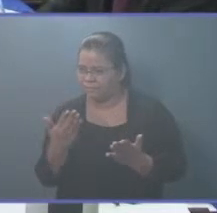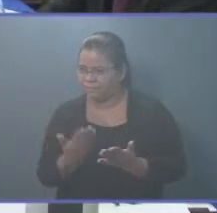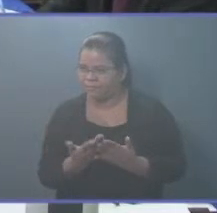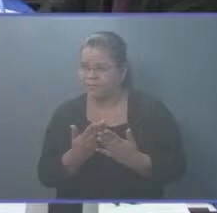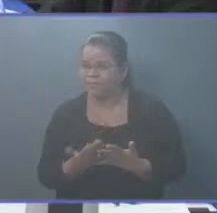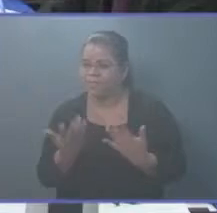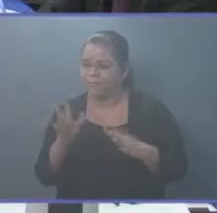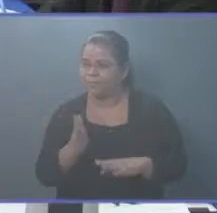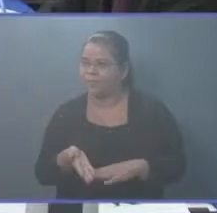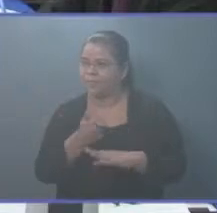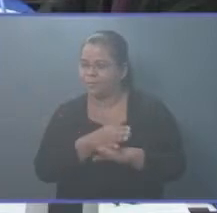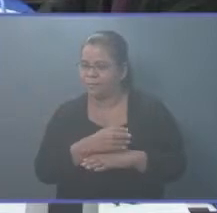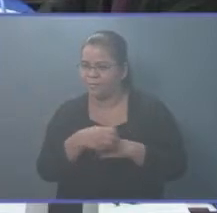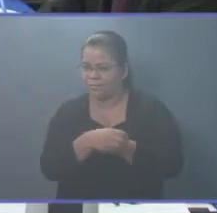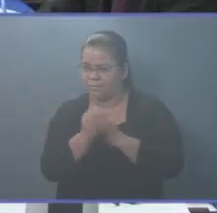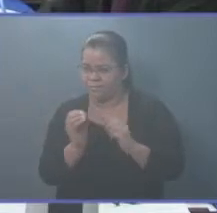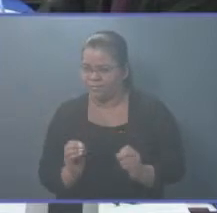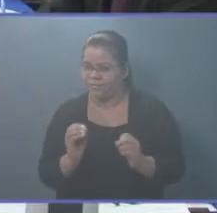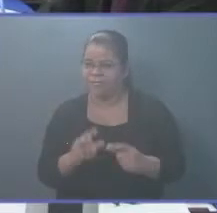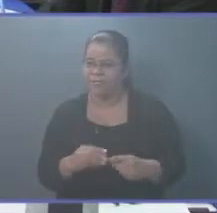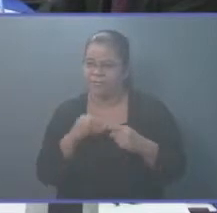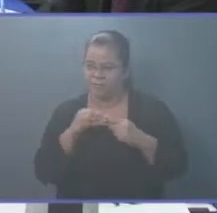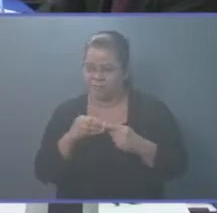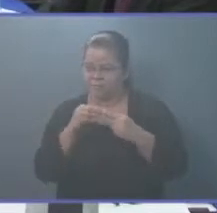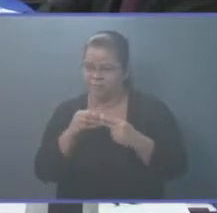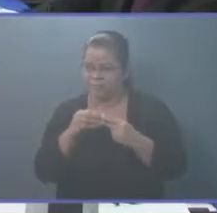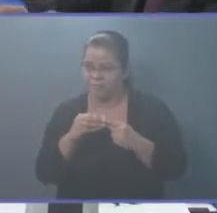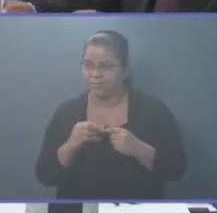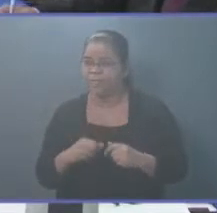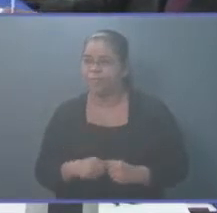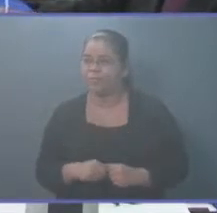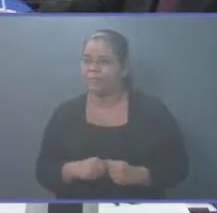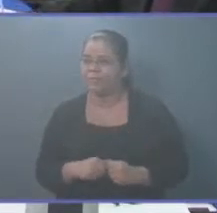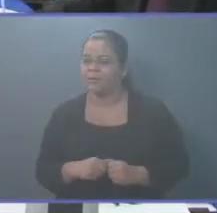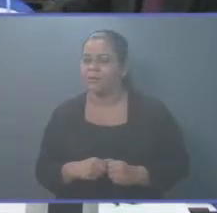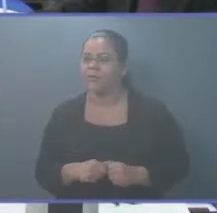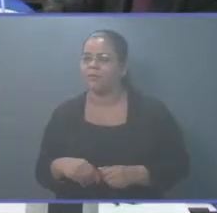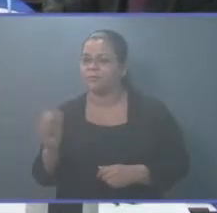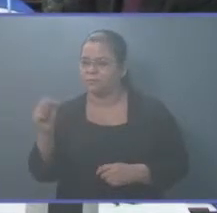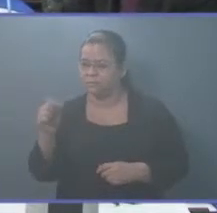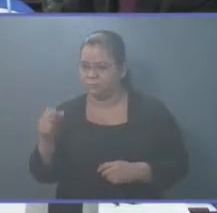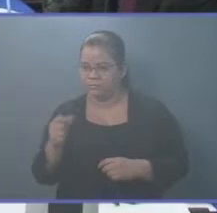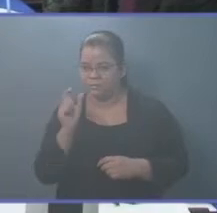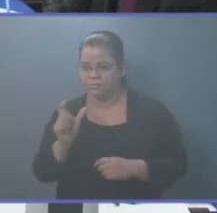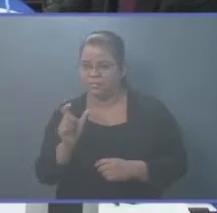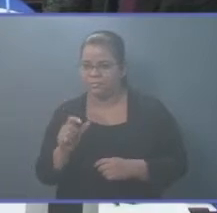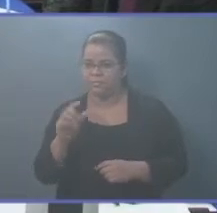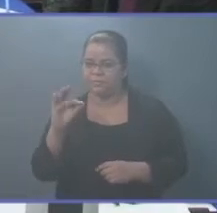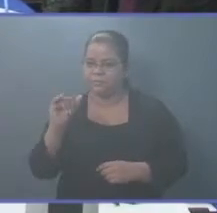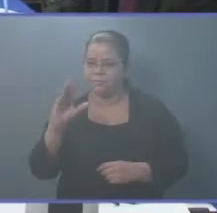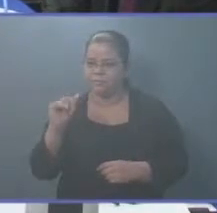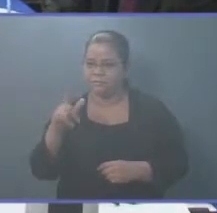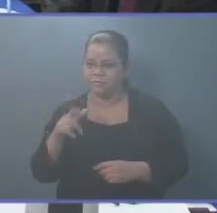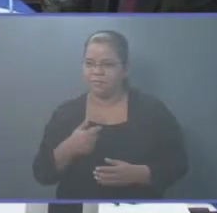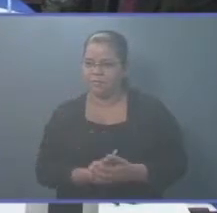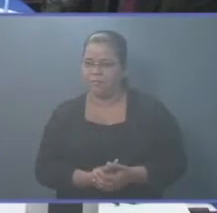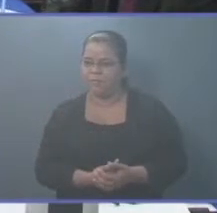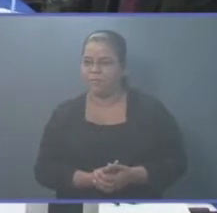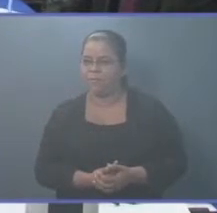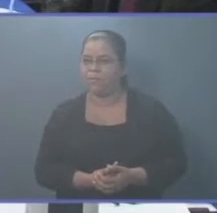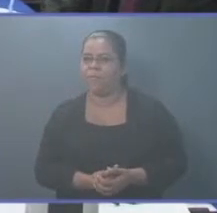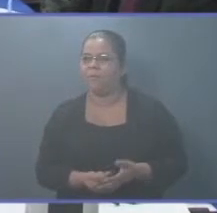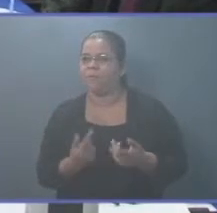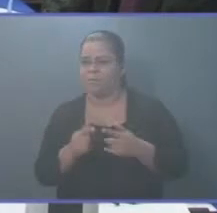en plural unidades especializadas, nada más. Le quitamos fiscal. Ajá, se le quita fiscal y lo ponemos en plural,